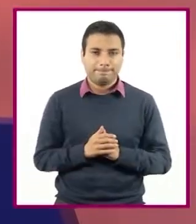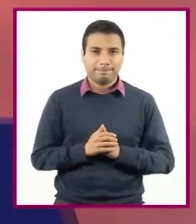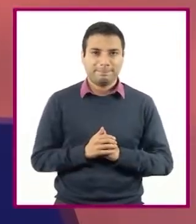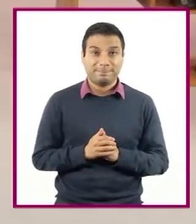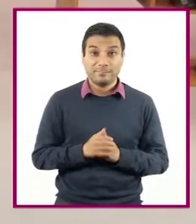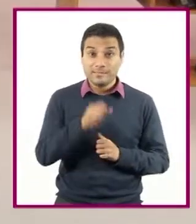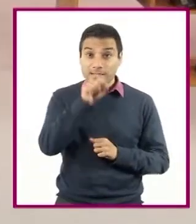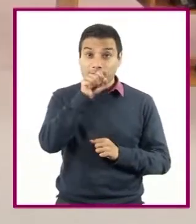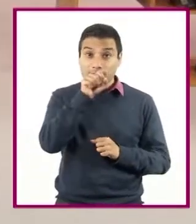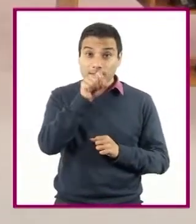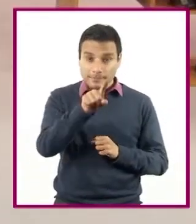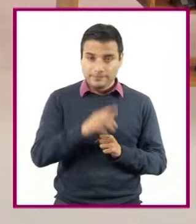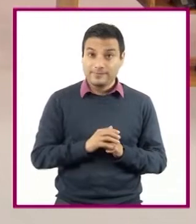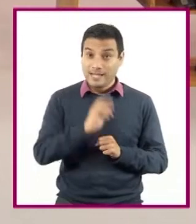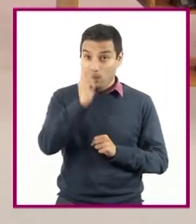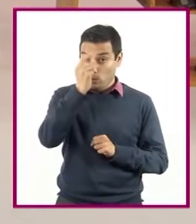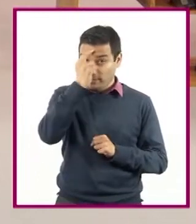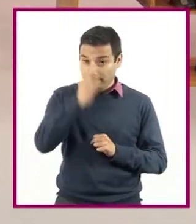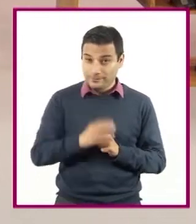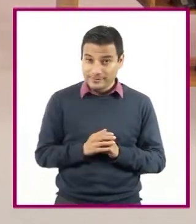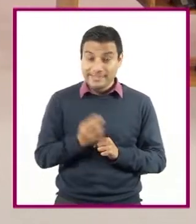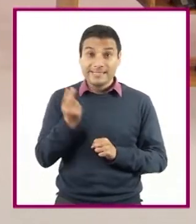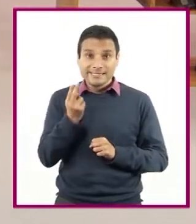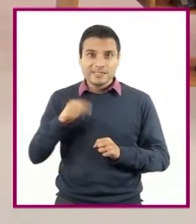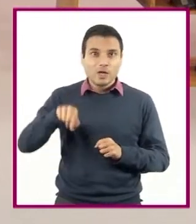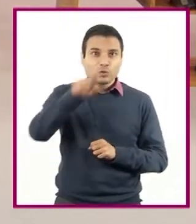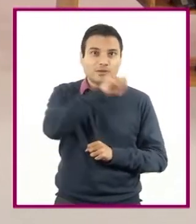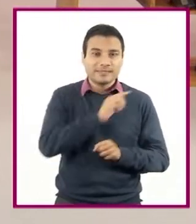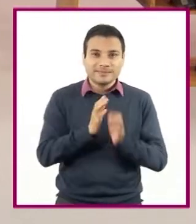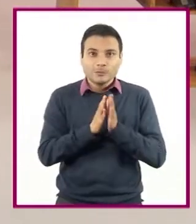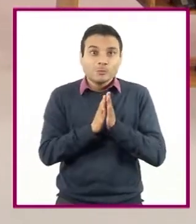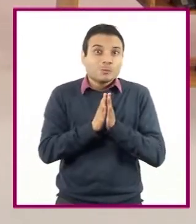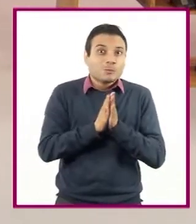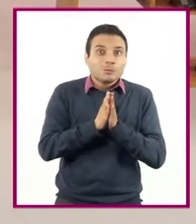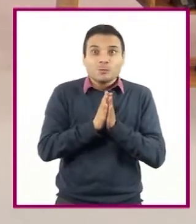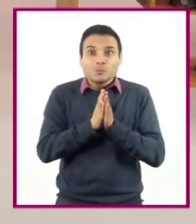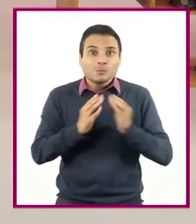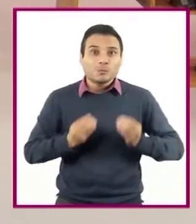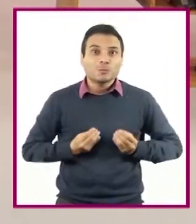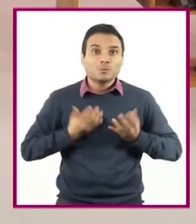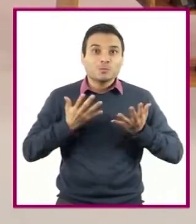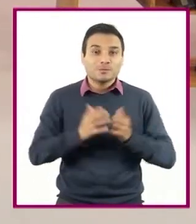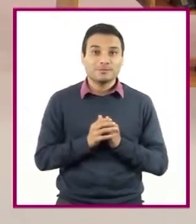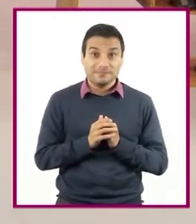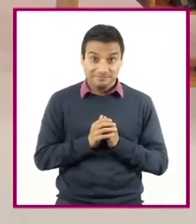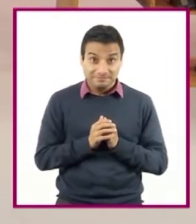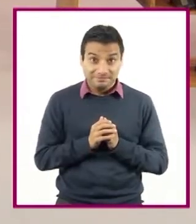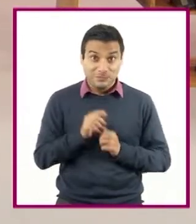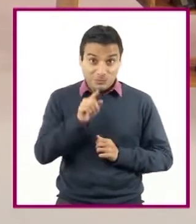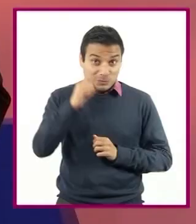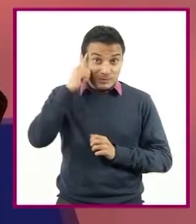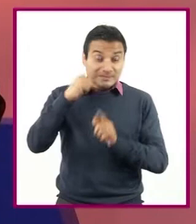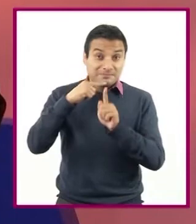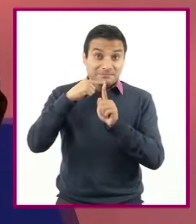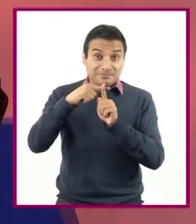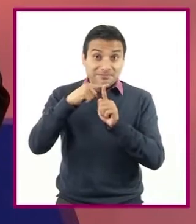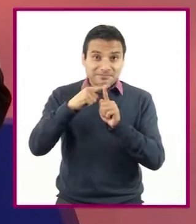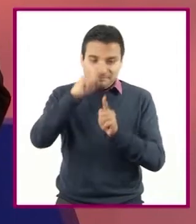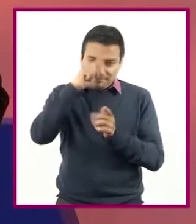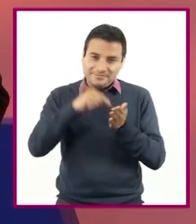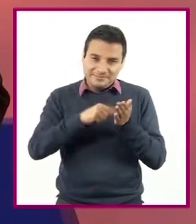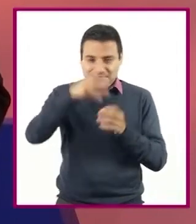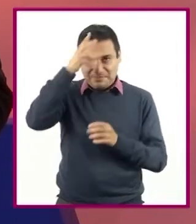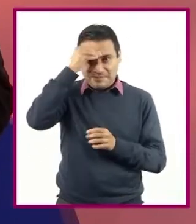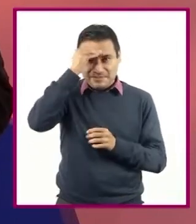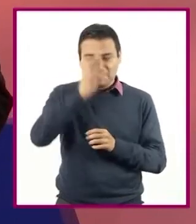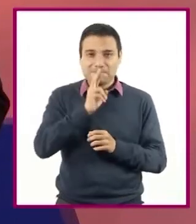También tengan presente que requerimos mucho entusiasmo. Con una buena actitud lograremos mejores resultados. Para dar